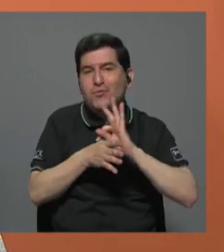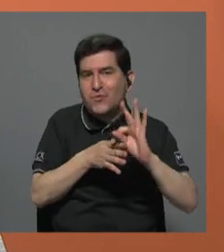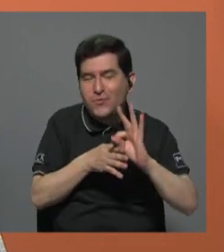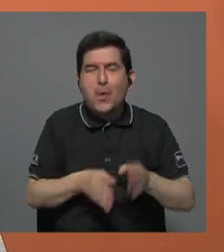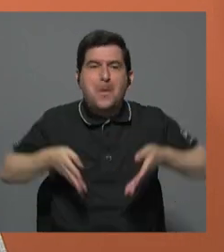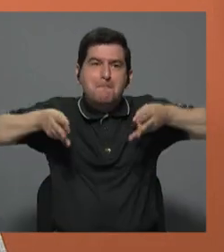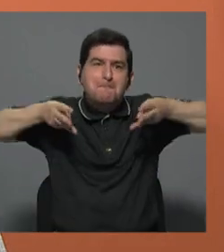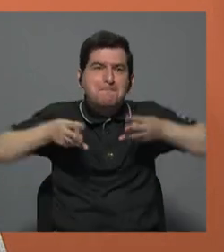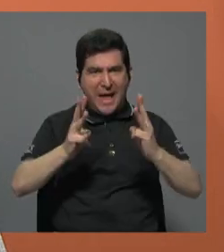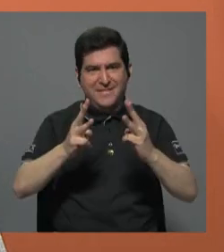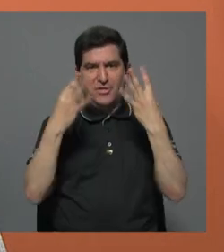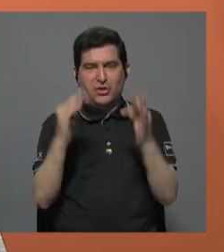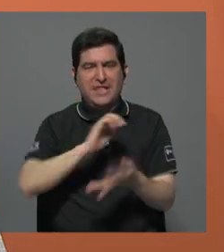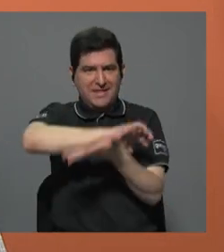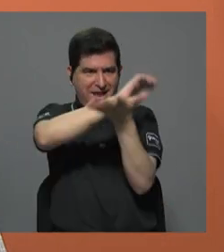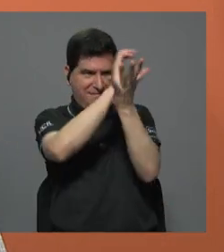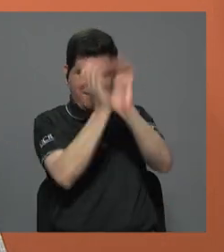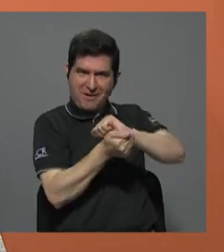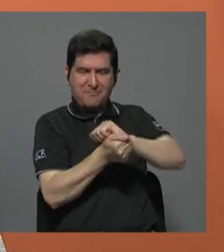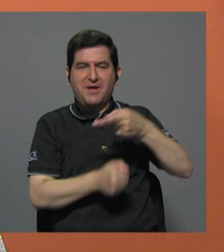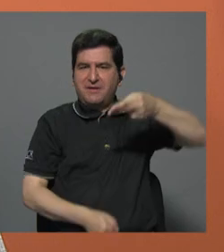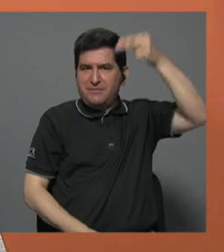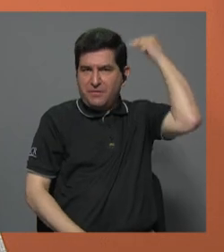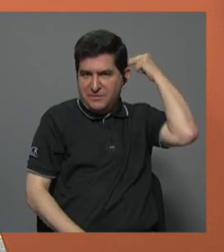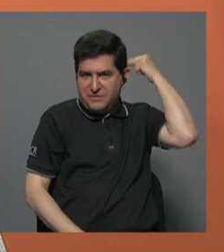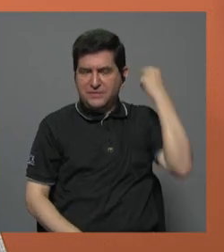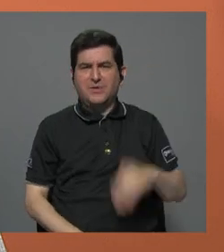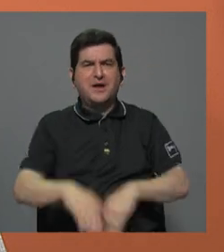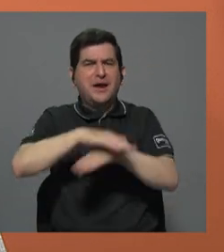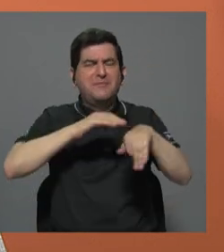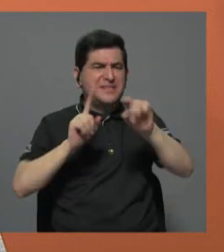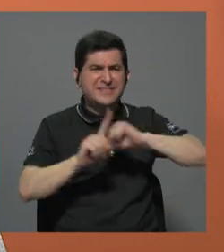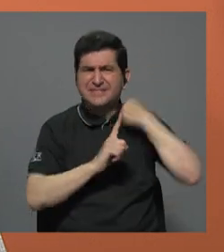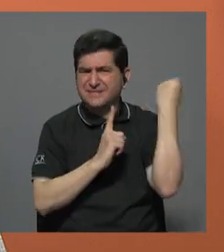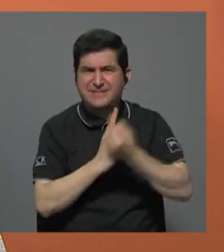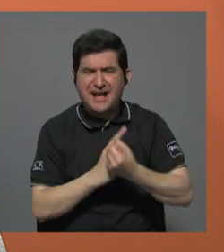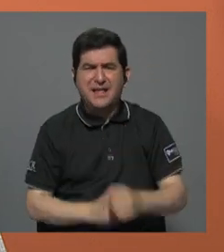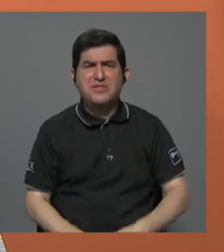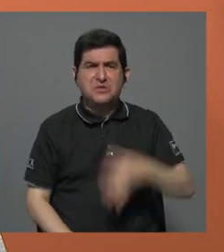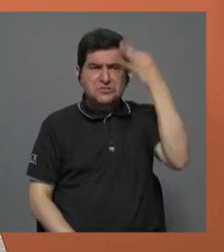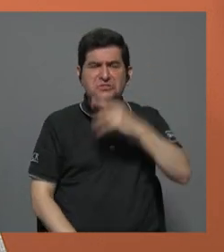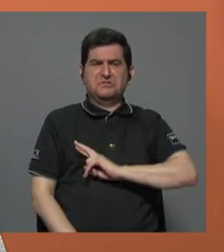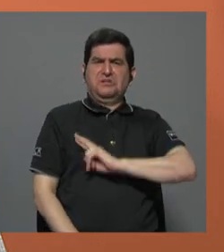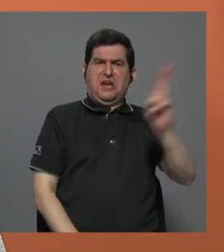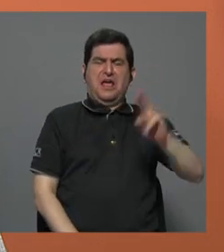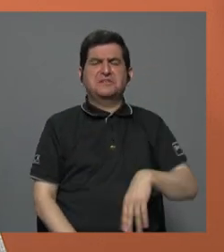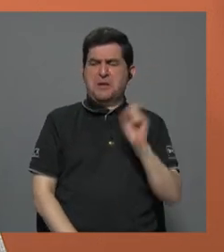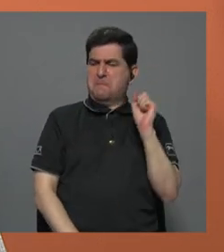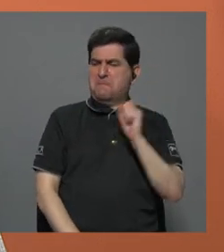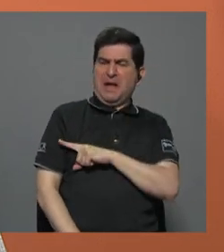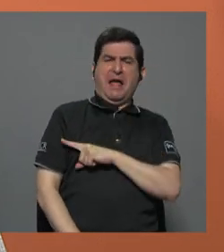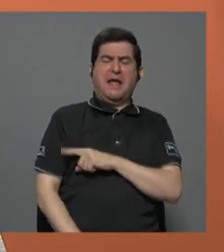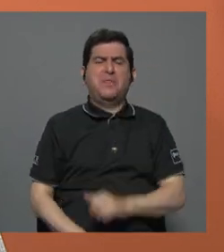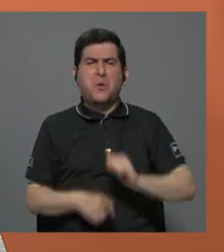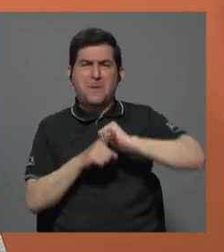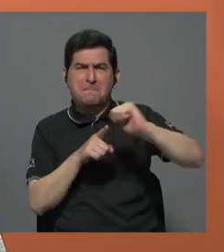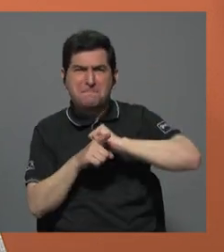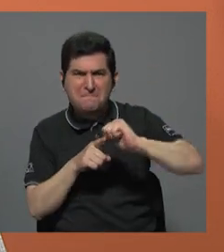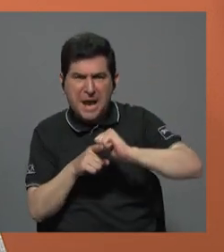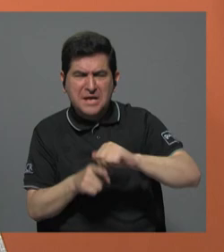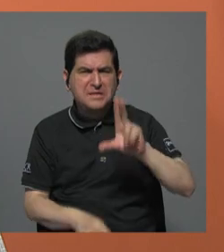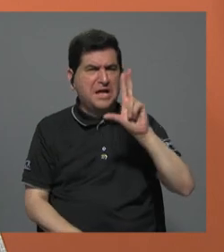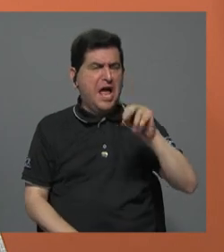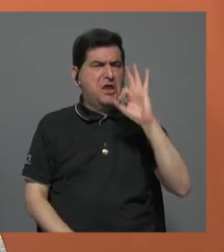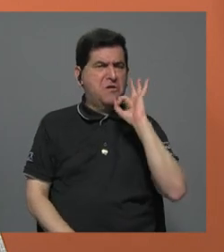métodos digamos para revertir según ellos la homosexualidad basados en esto en exposiciones religiosas de que es pecado de que estos son prácticas que nos